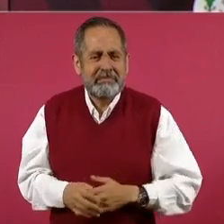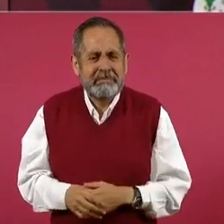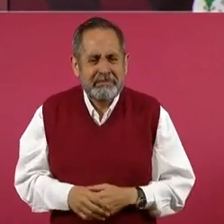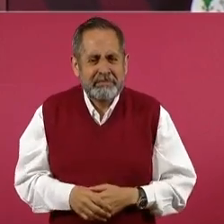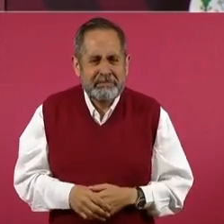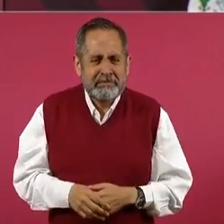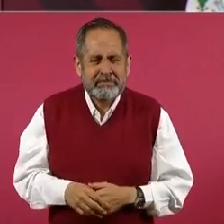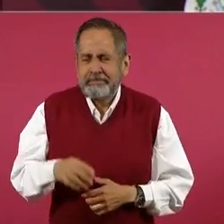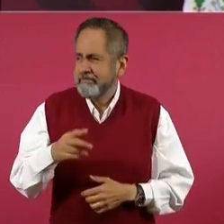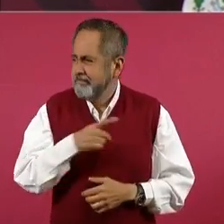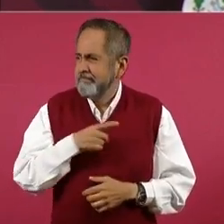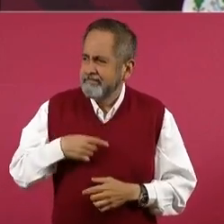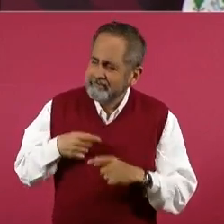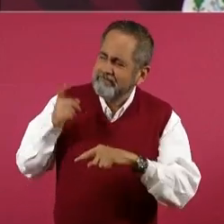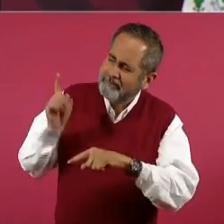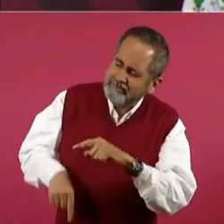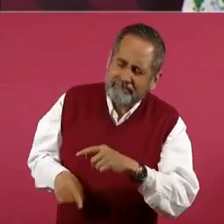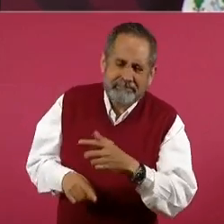teníamos que